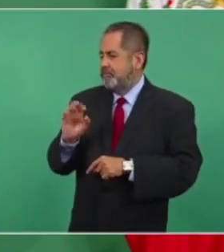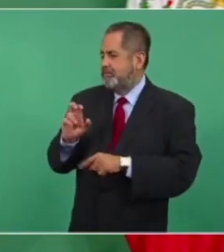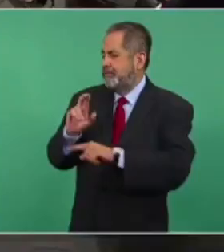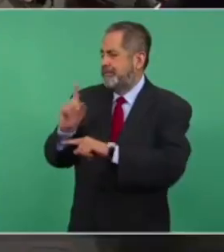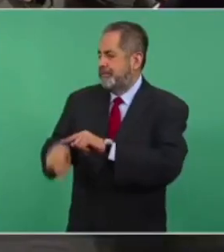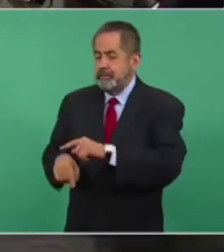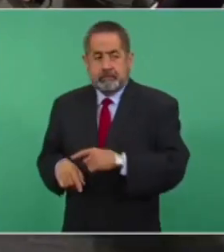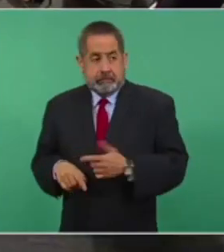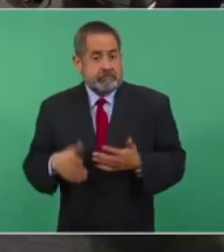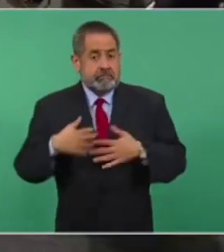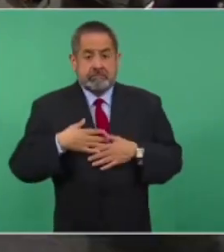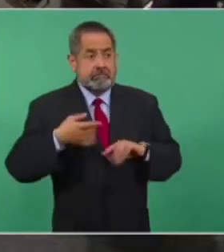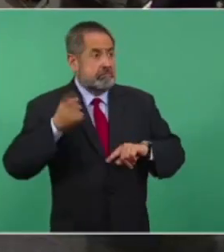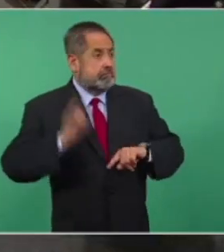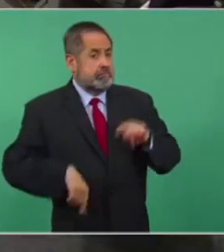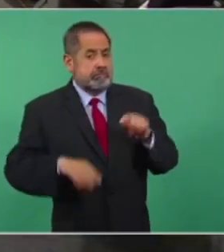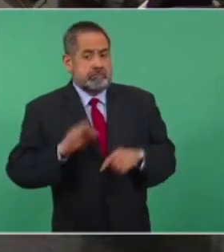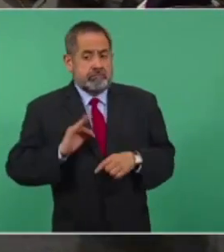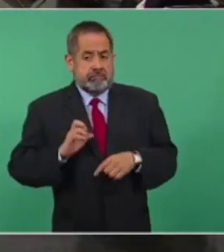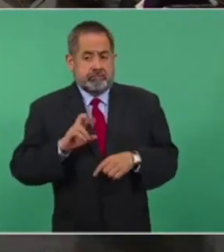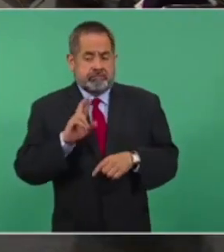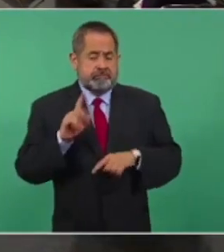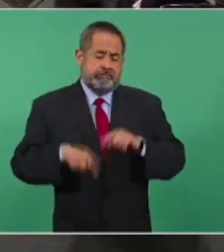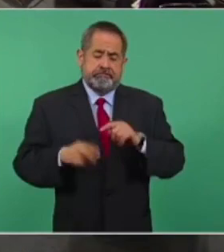me desaforaron.